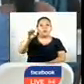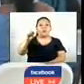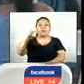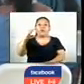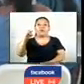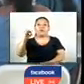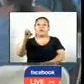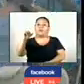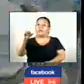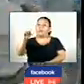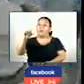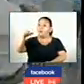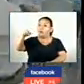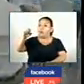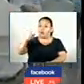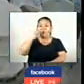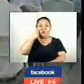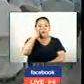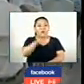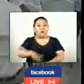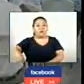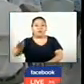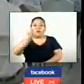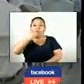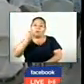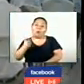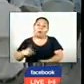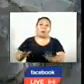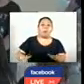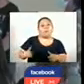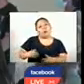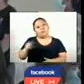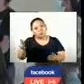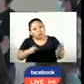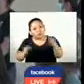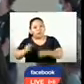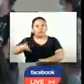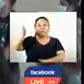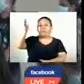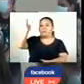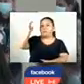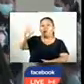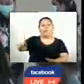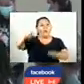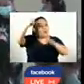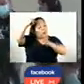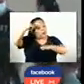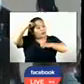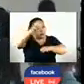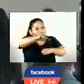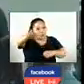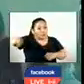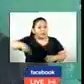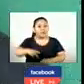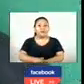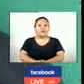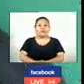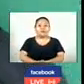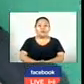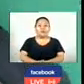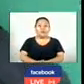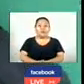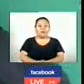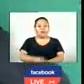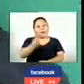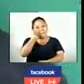Departamento de Morazán participaron de un foro medioambiental con el objetivo de generar conciencia entre la población Quizás como